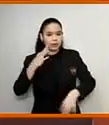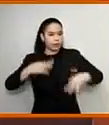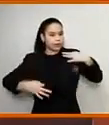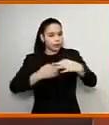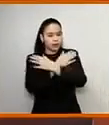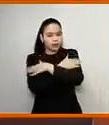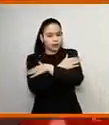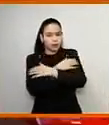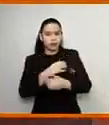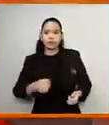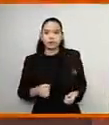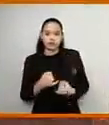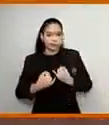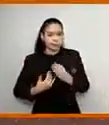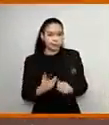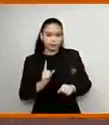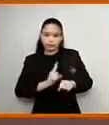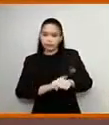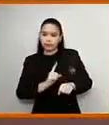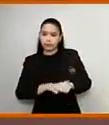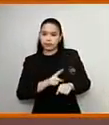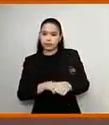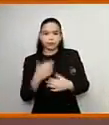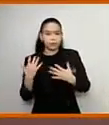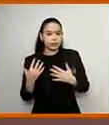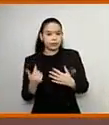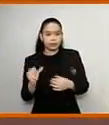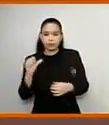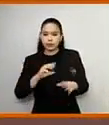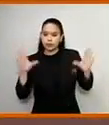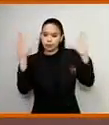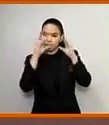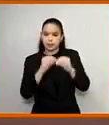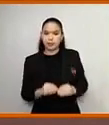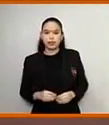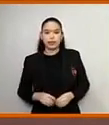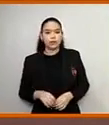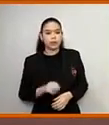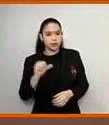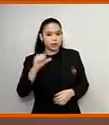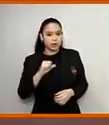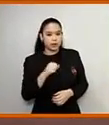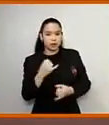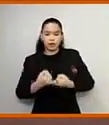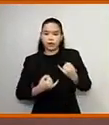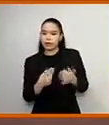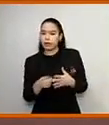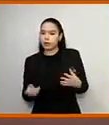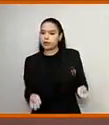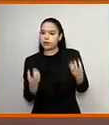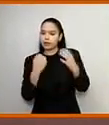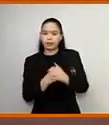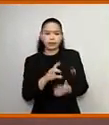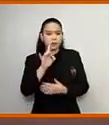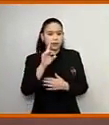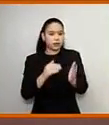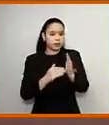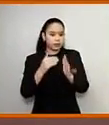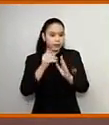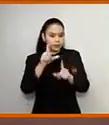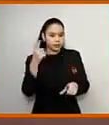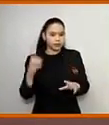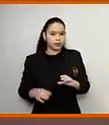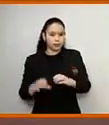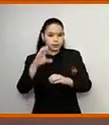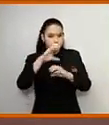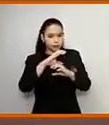felicidades. Queridos jugadores, ya ha llegado el momento más esperado de esta noche, que hoy están en juego 8 millones de lempiras con la